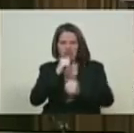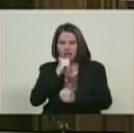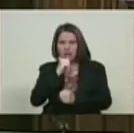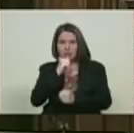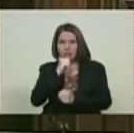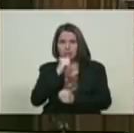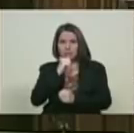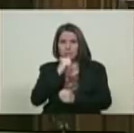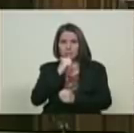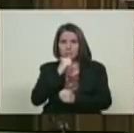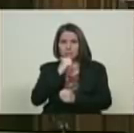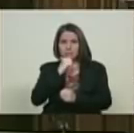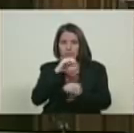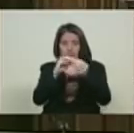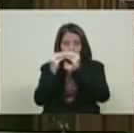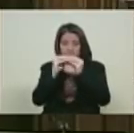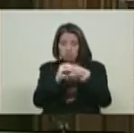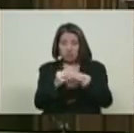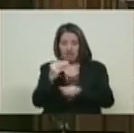¿Quién preparó y dirigió?